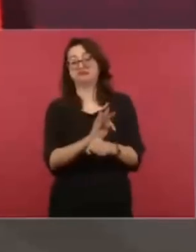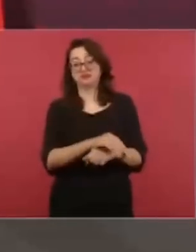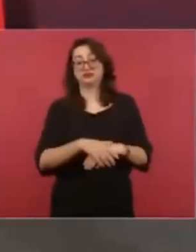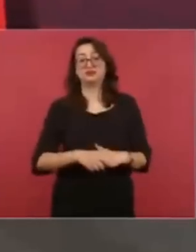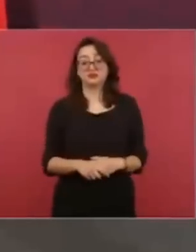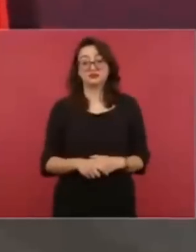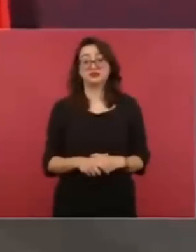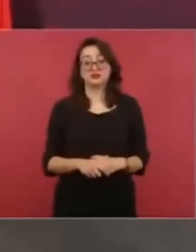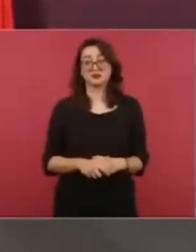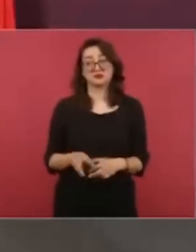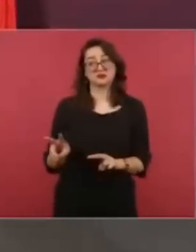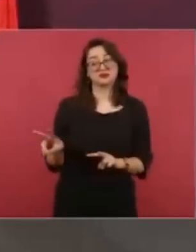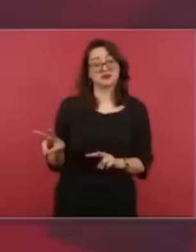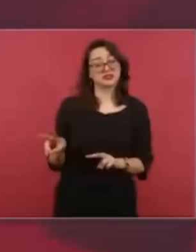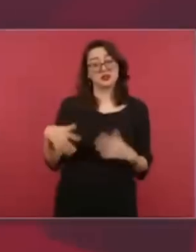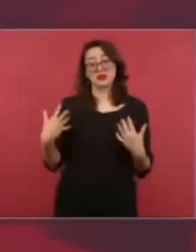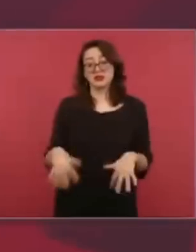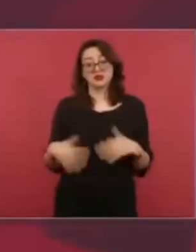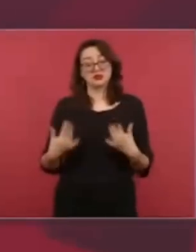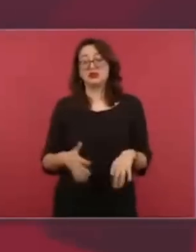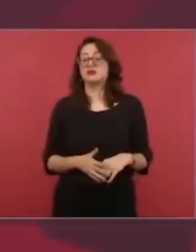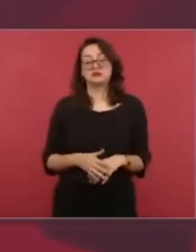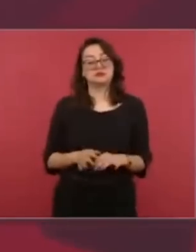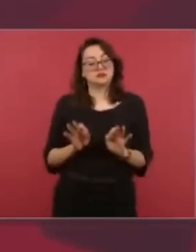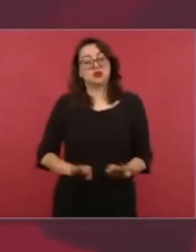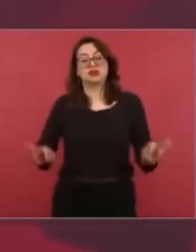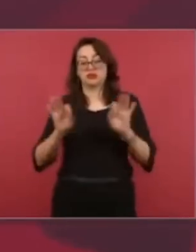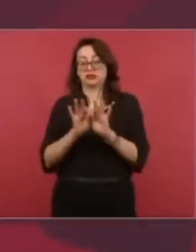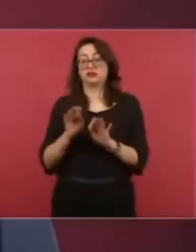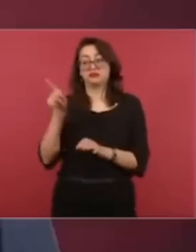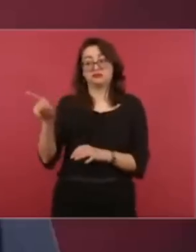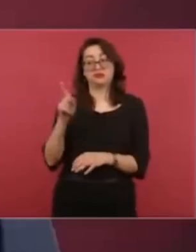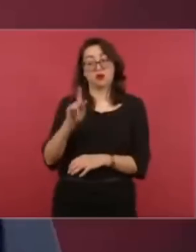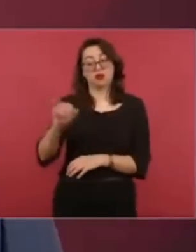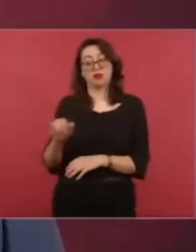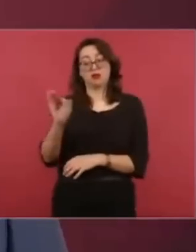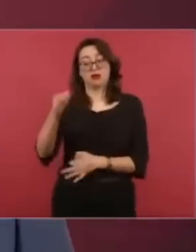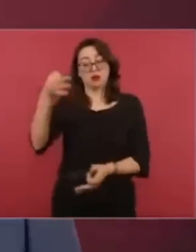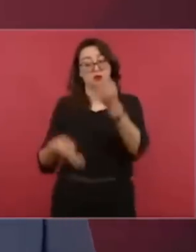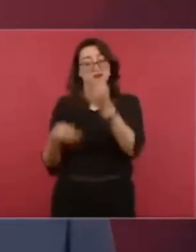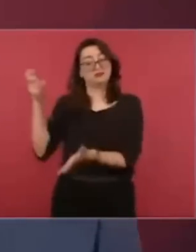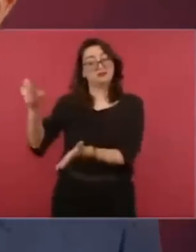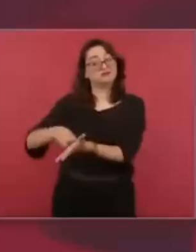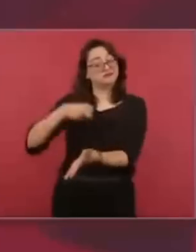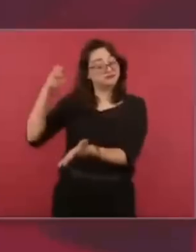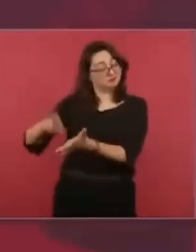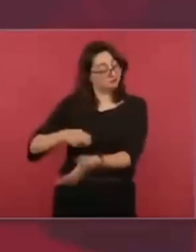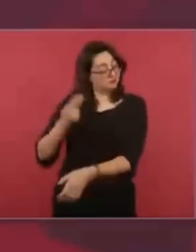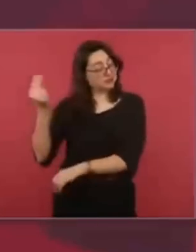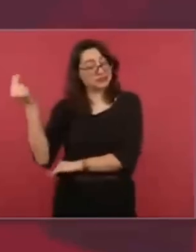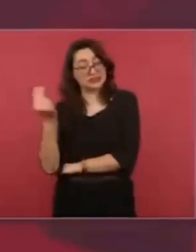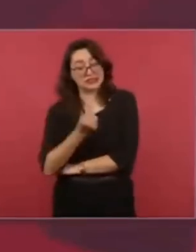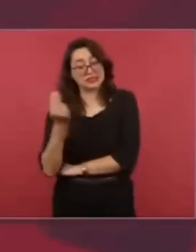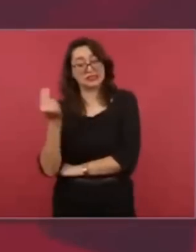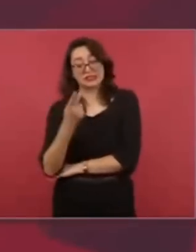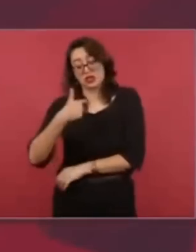unos Faraones Viven en los Privilegios Mientras que El pueblo de México Está sobreviviendo